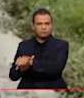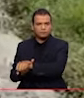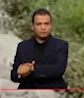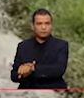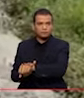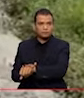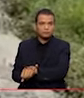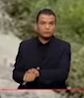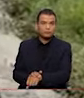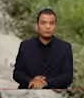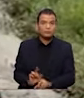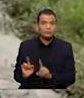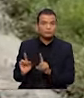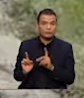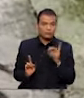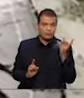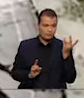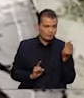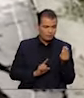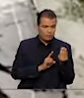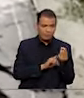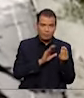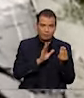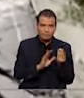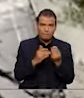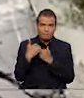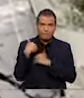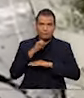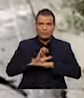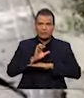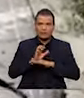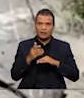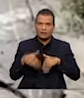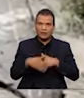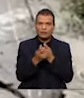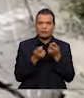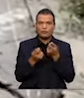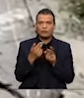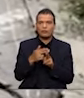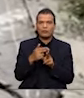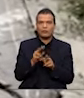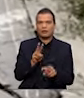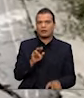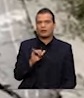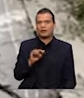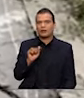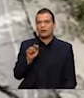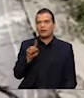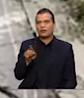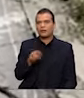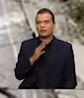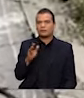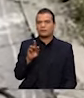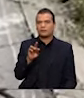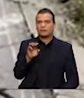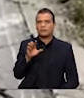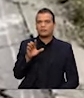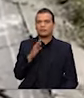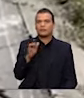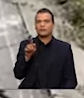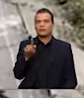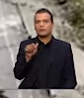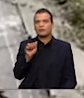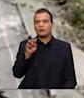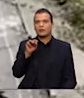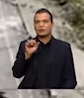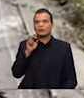la concesión Vías del Samán ya ha hecho algunos anuncios respecto a los desvíos alternos